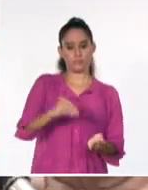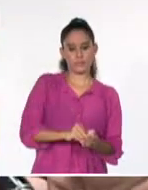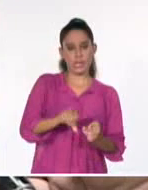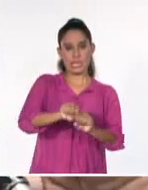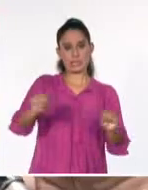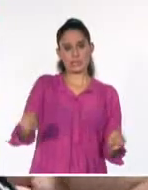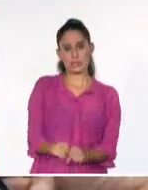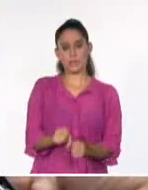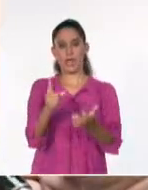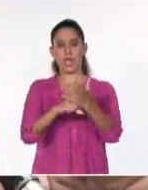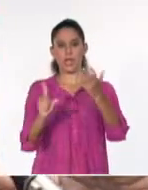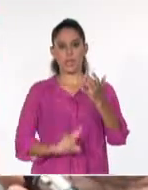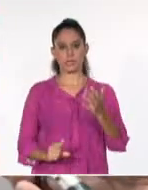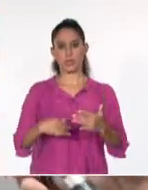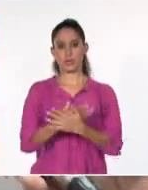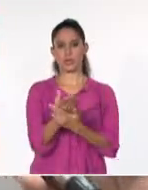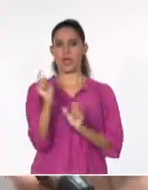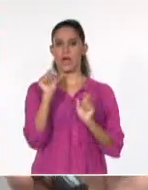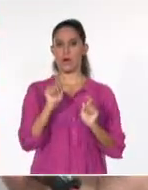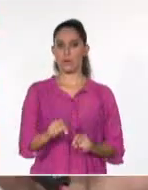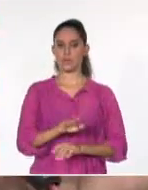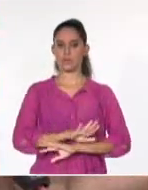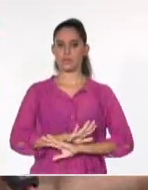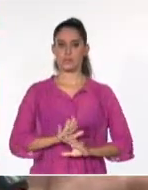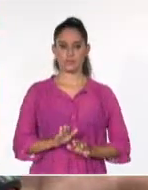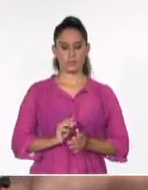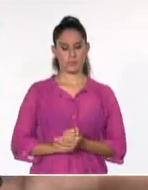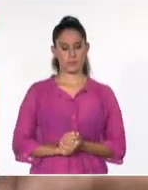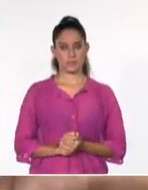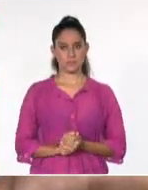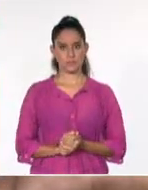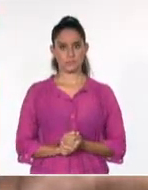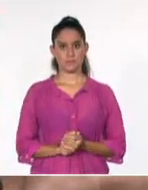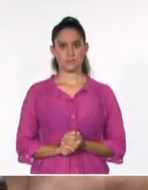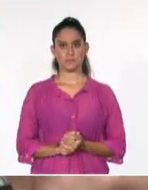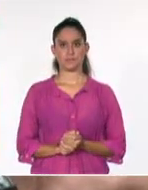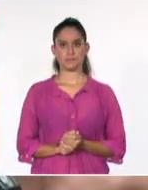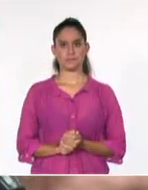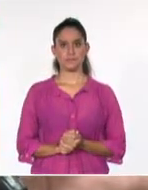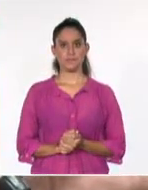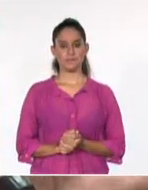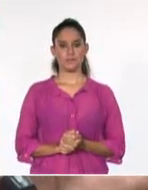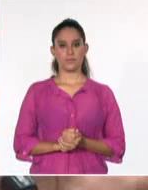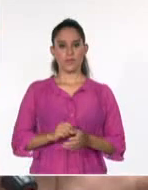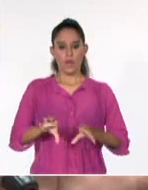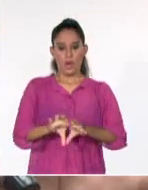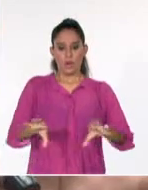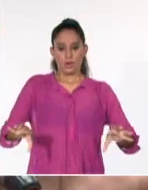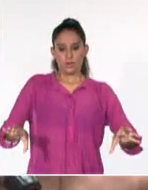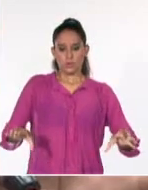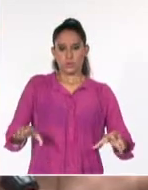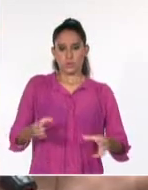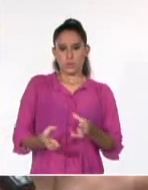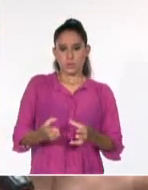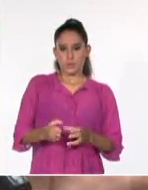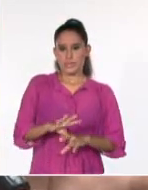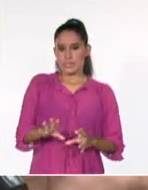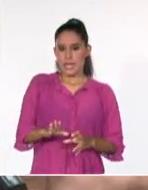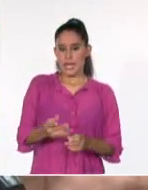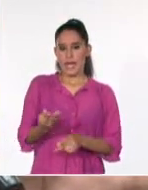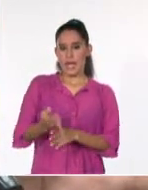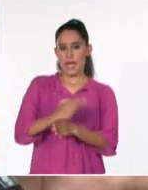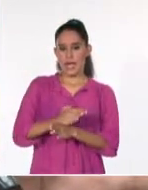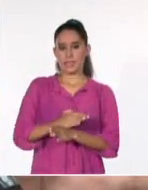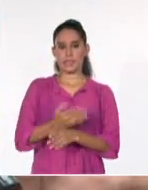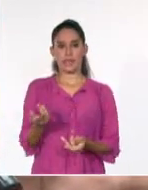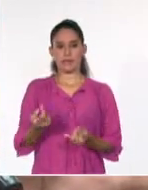ya en el día de hoy. Y también en el gas, la turbina de vapor de Energas, que dijimos que está de mantenimiento, que después de